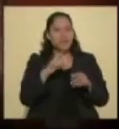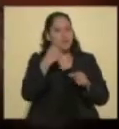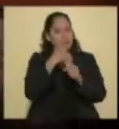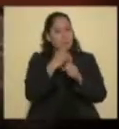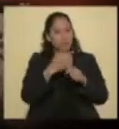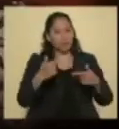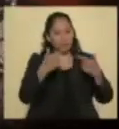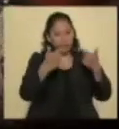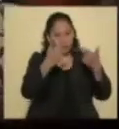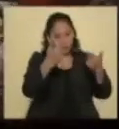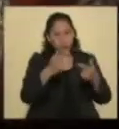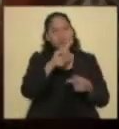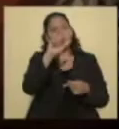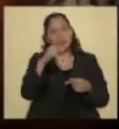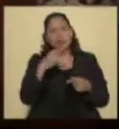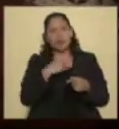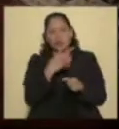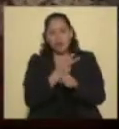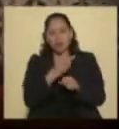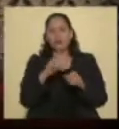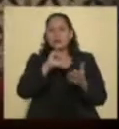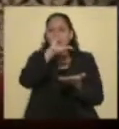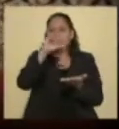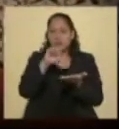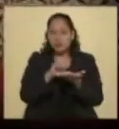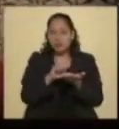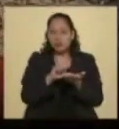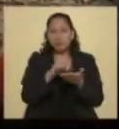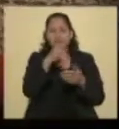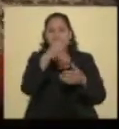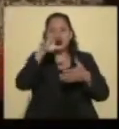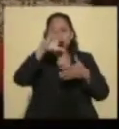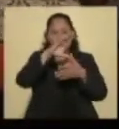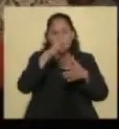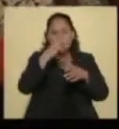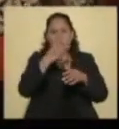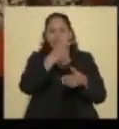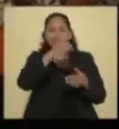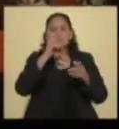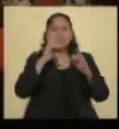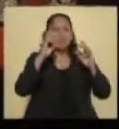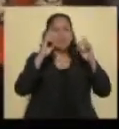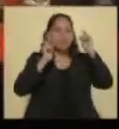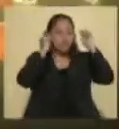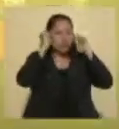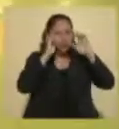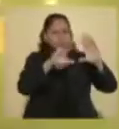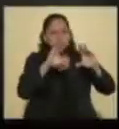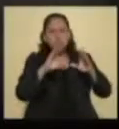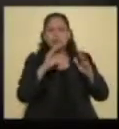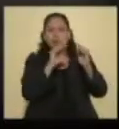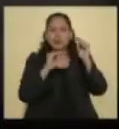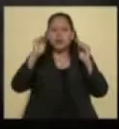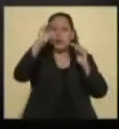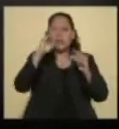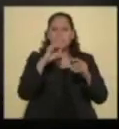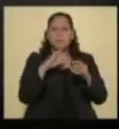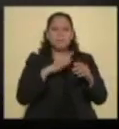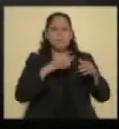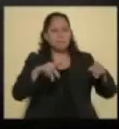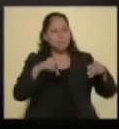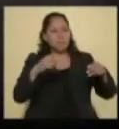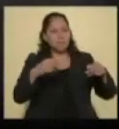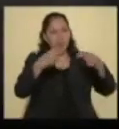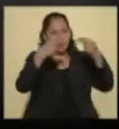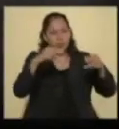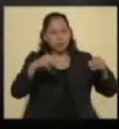generación, y también en el Centro Interamericano de Capacitación Turística de la OEA, el posgrado en Mercadotecnia Turística.